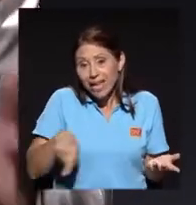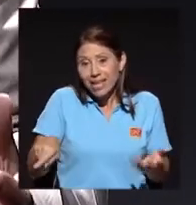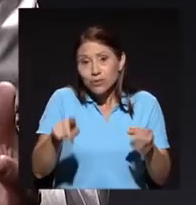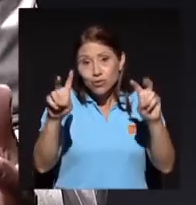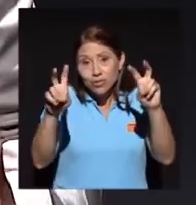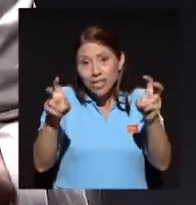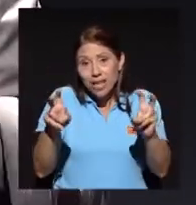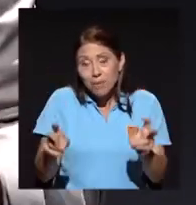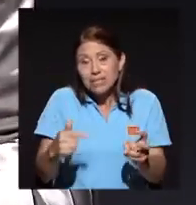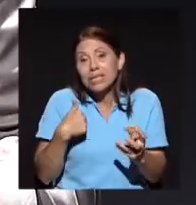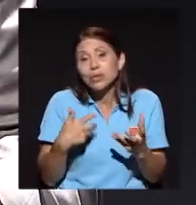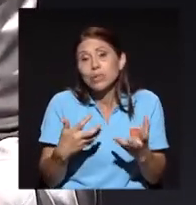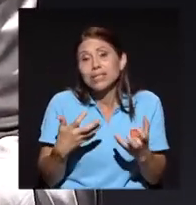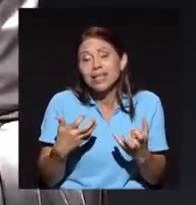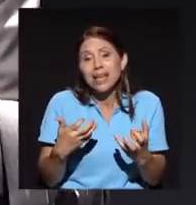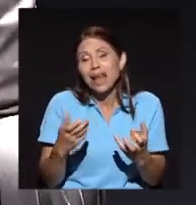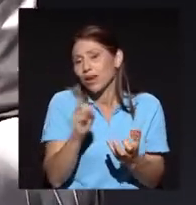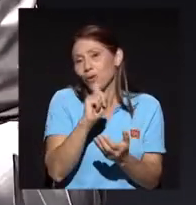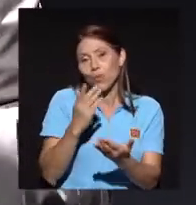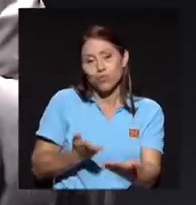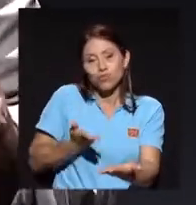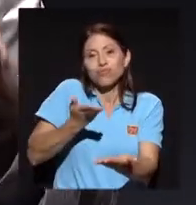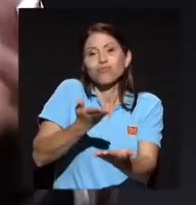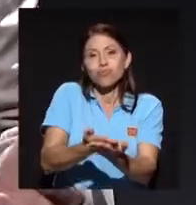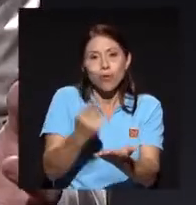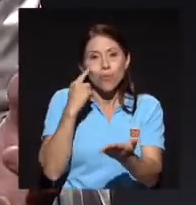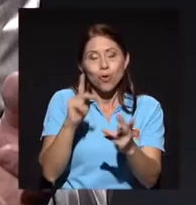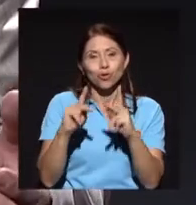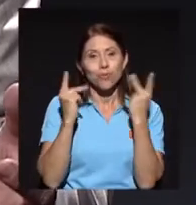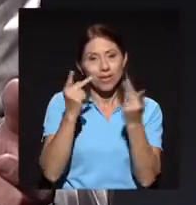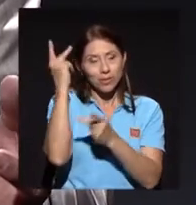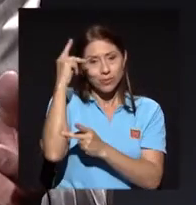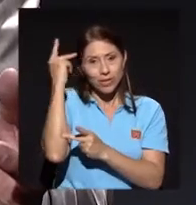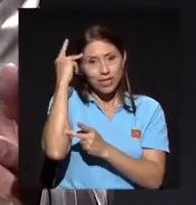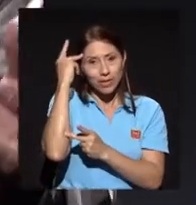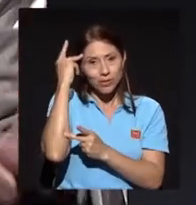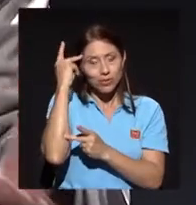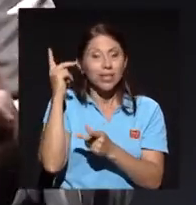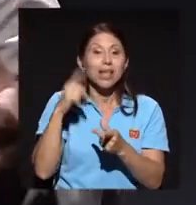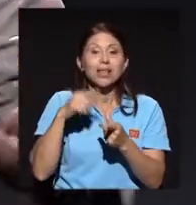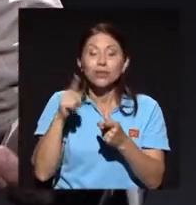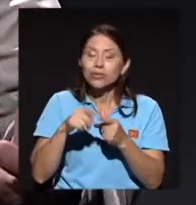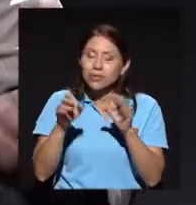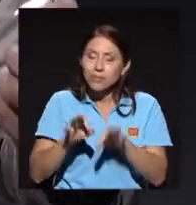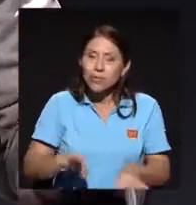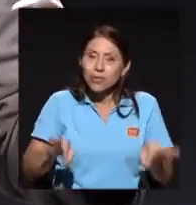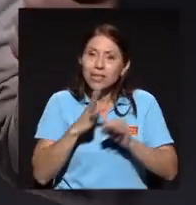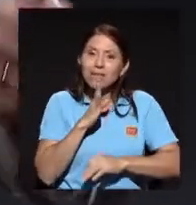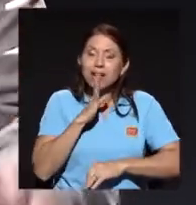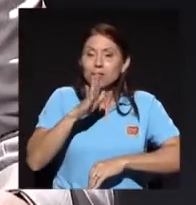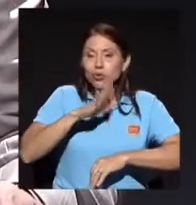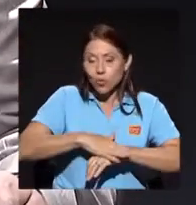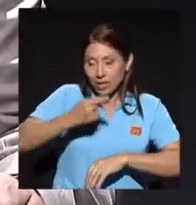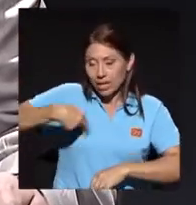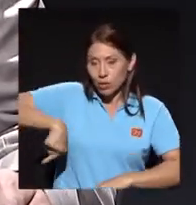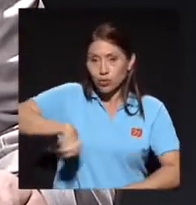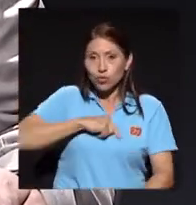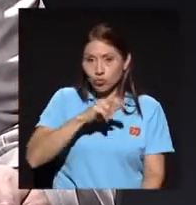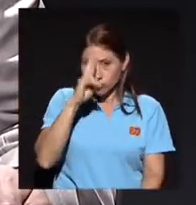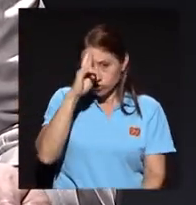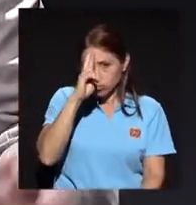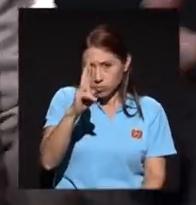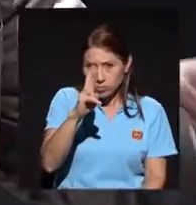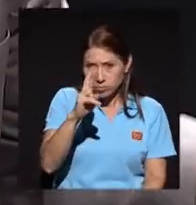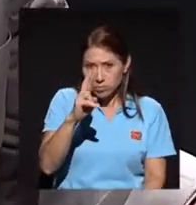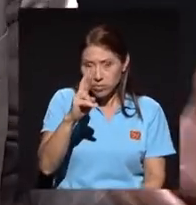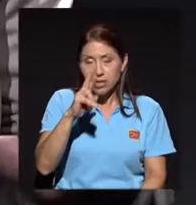y otra vez lo esencial de este acuerdo ha sido el respeto enorme que nos hemos tenido en respetar el espacio que se estableció